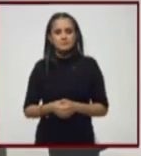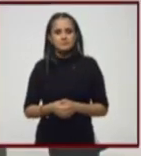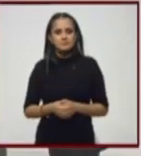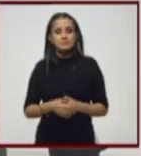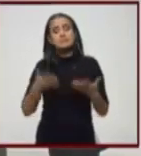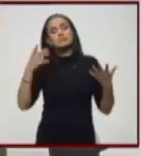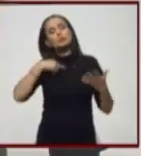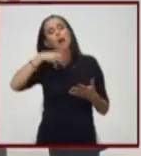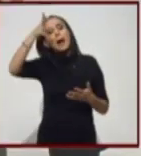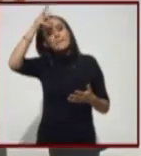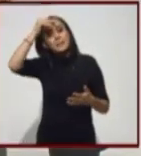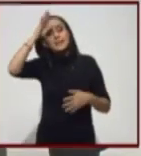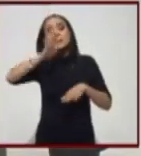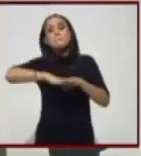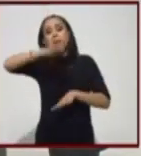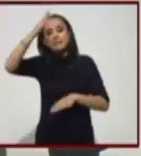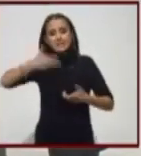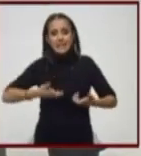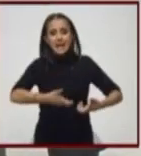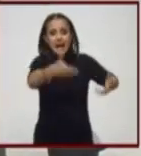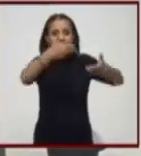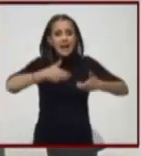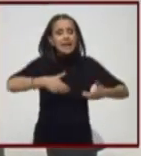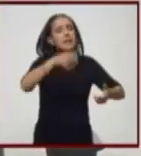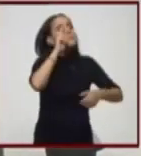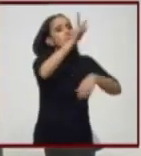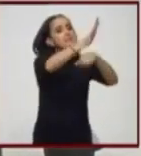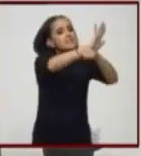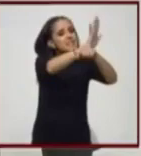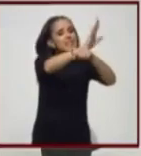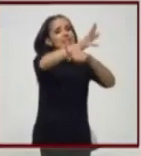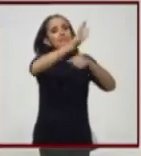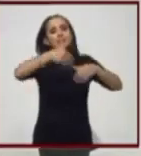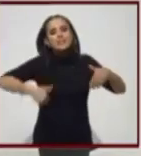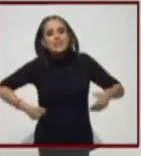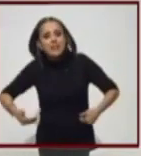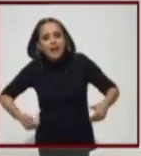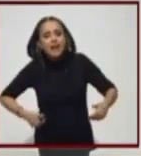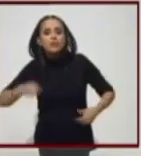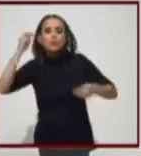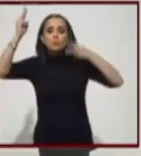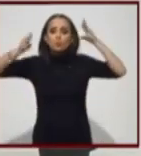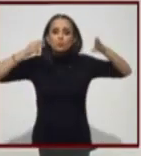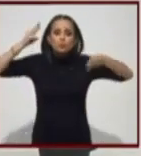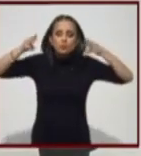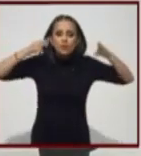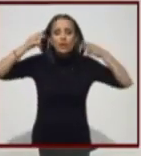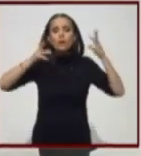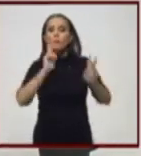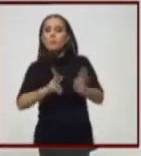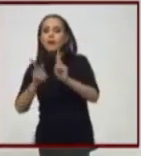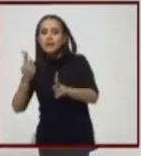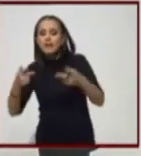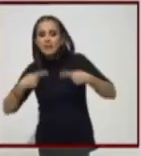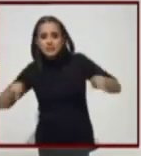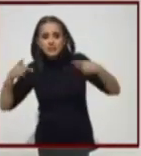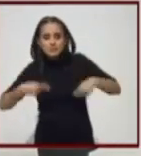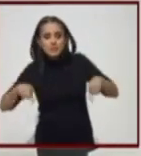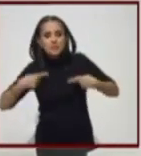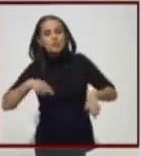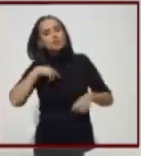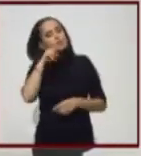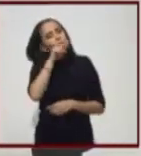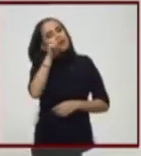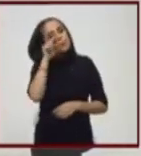porque aprendí más en las calles y viendo cine y viendo teatro y metiéndome a museos y platicando con la gente en el